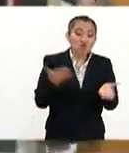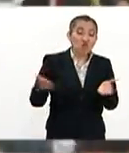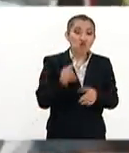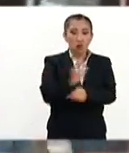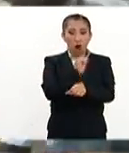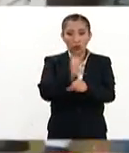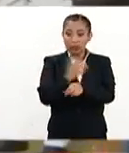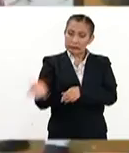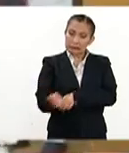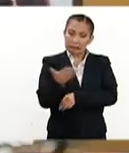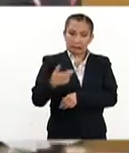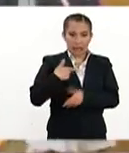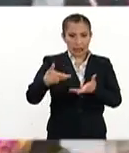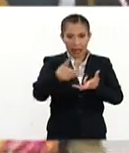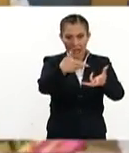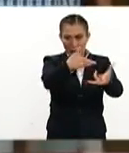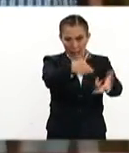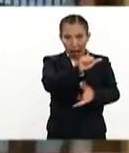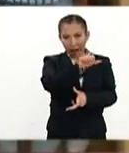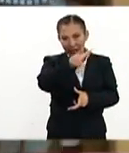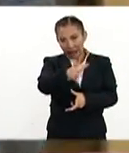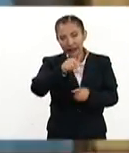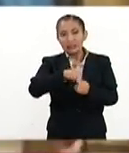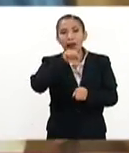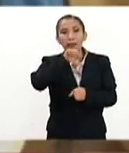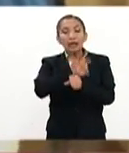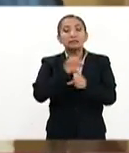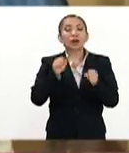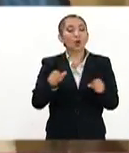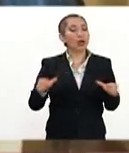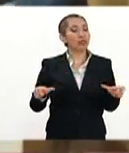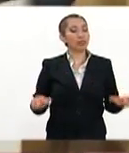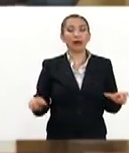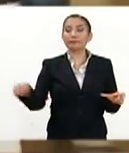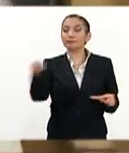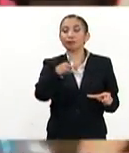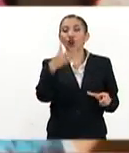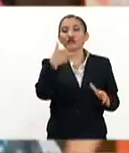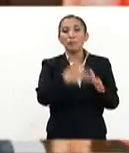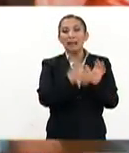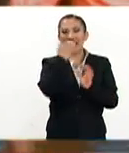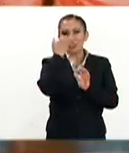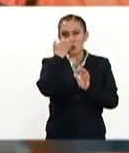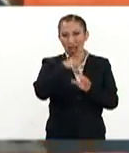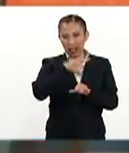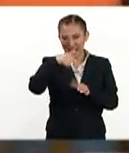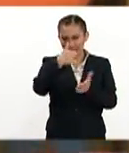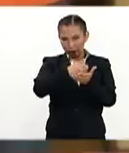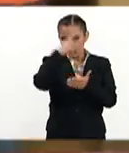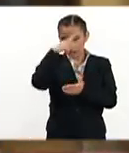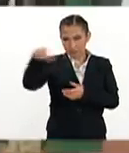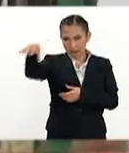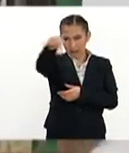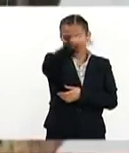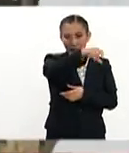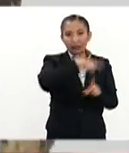la vialidad en las principales avenidas, así como reforzando la seguridad tanto en los 8.000 planteles que existen aquí en la capital, como en los diferentes